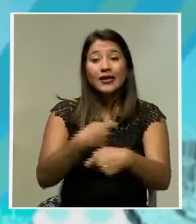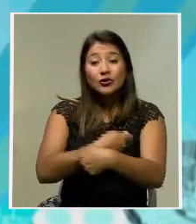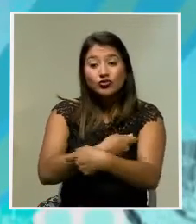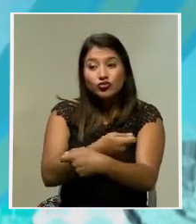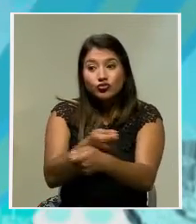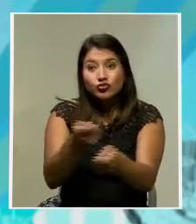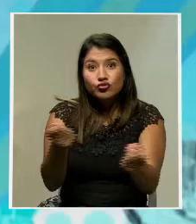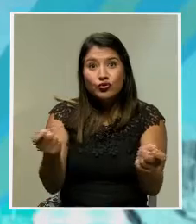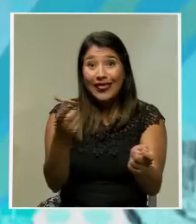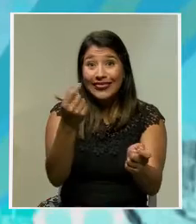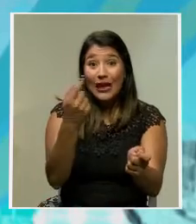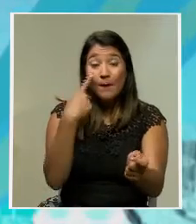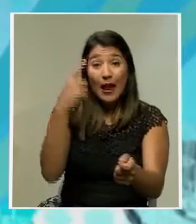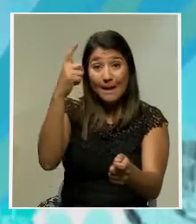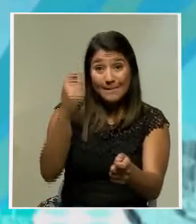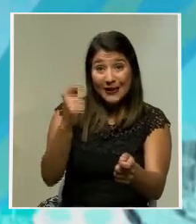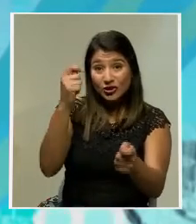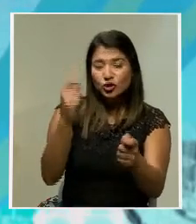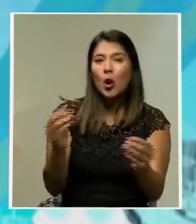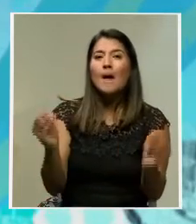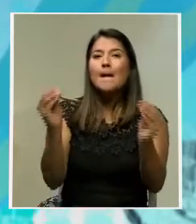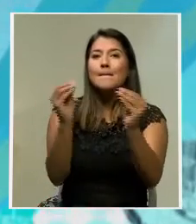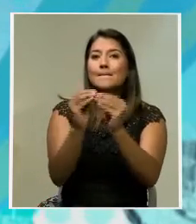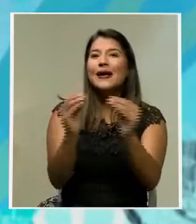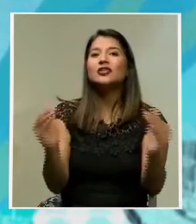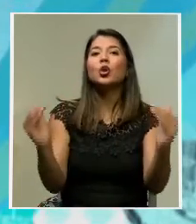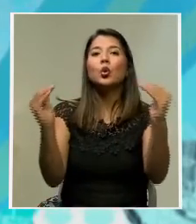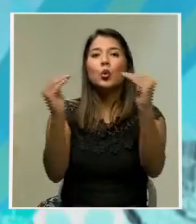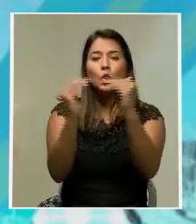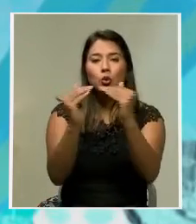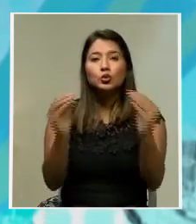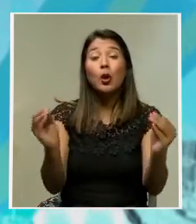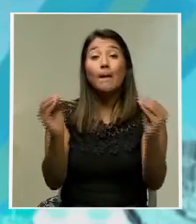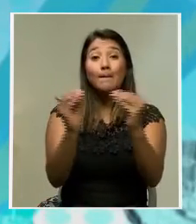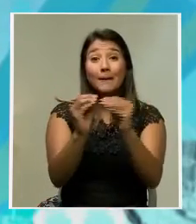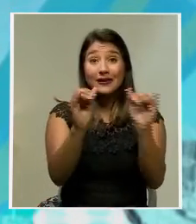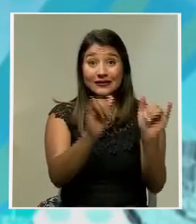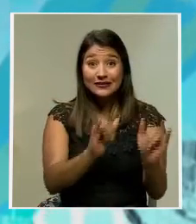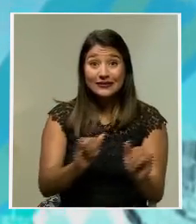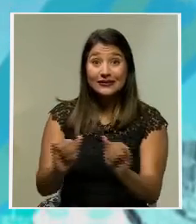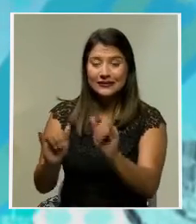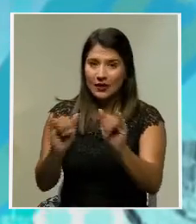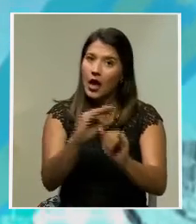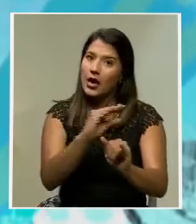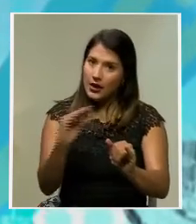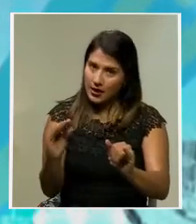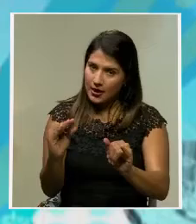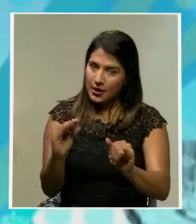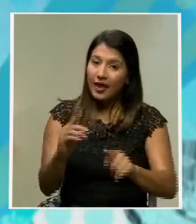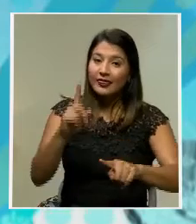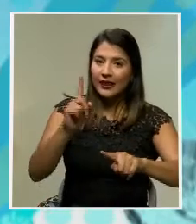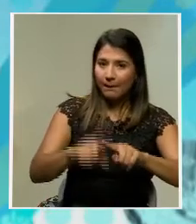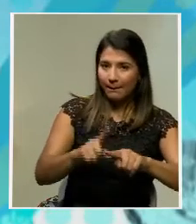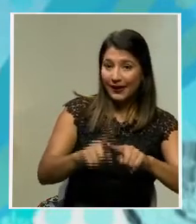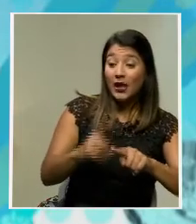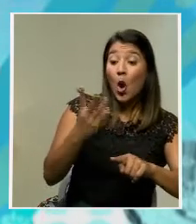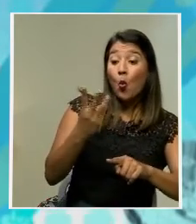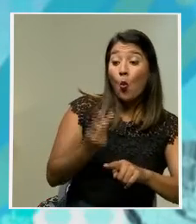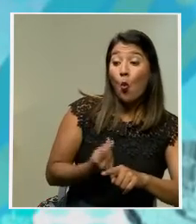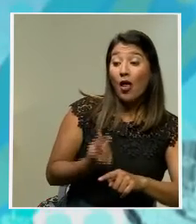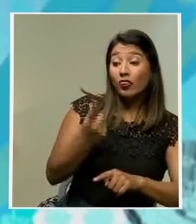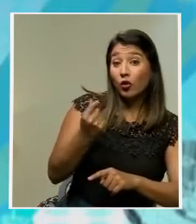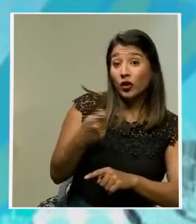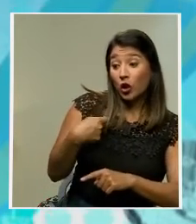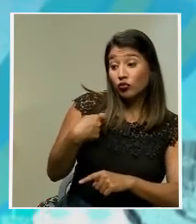equitativa entre las cargas que se le impone según el dinero que las personas tienen. En el caso de